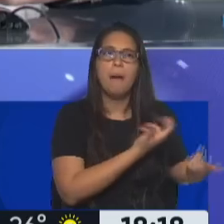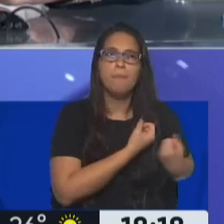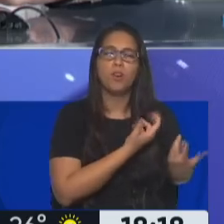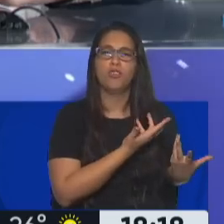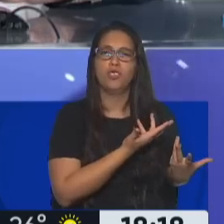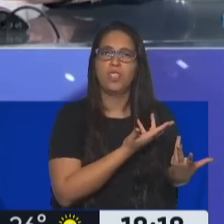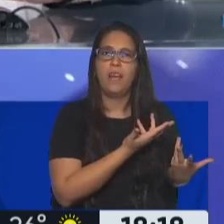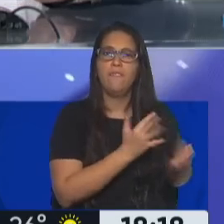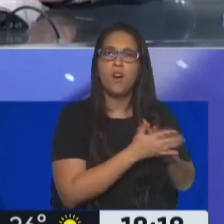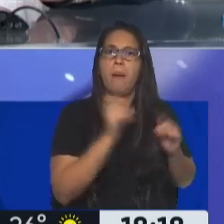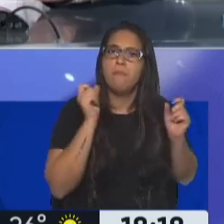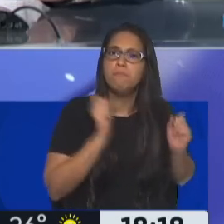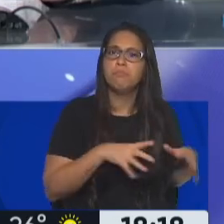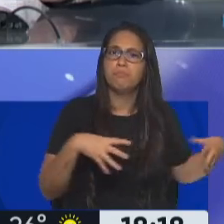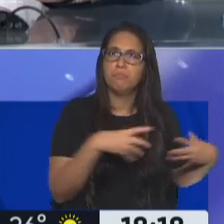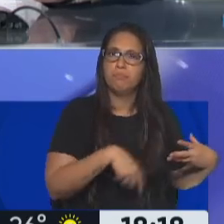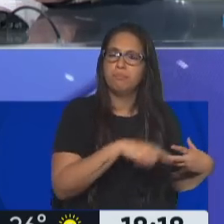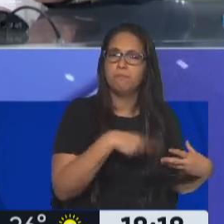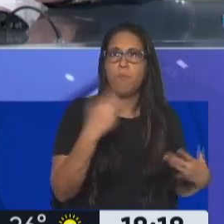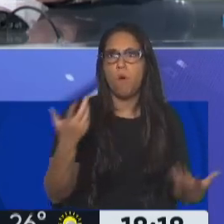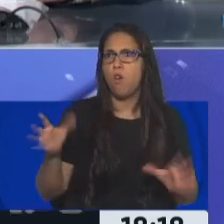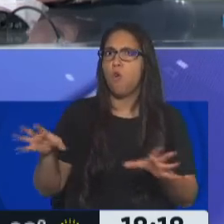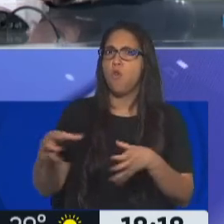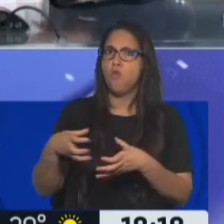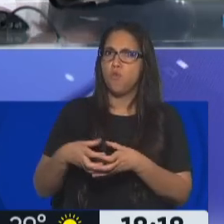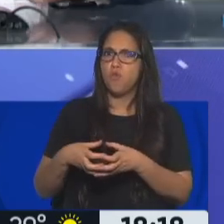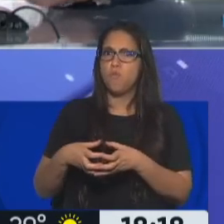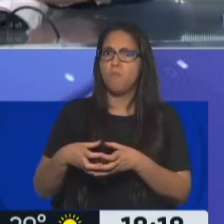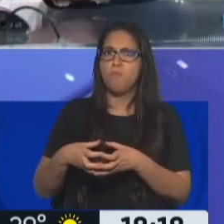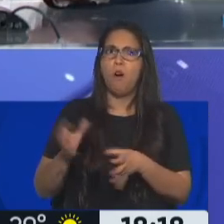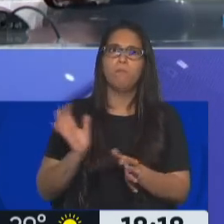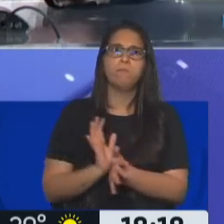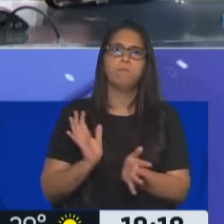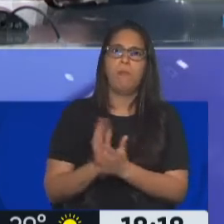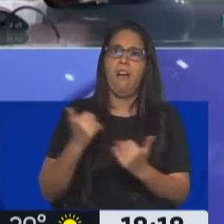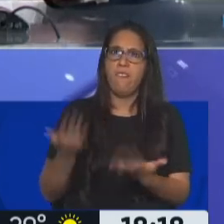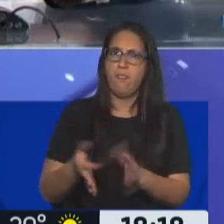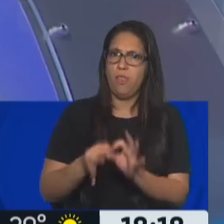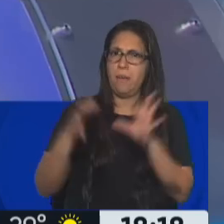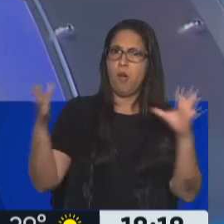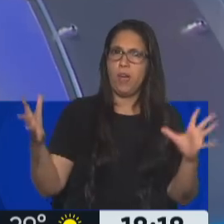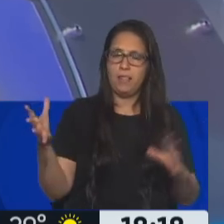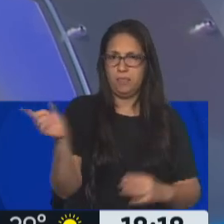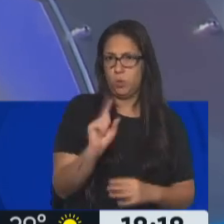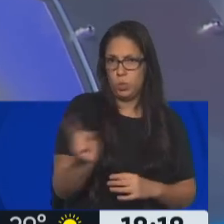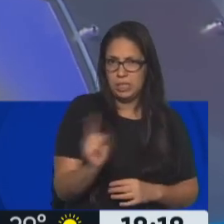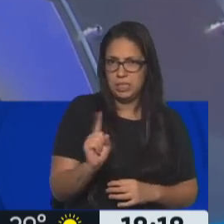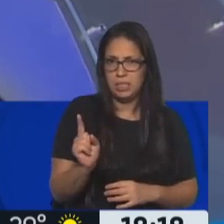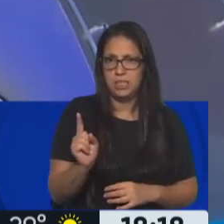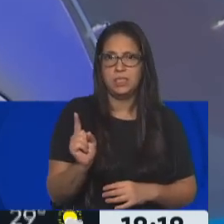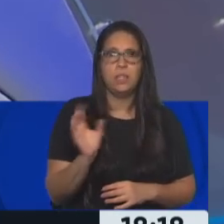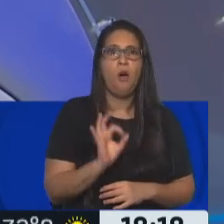caracteriza. Entonces pensamos, bueno, no es un grupo particularmente democrático o que lo podemos vincular con modos